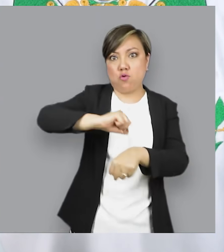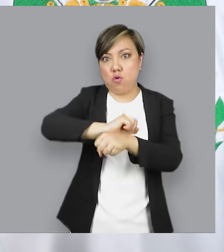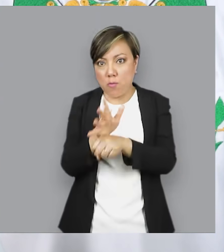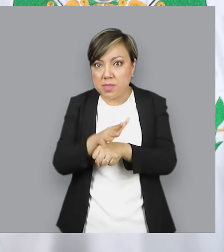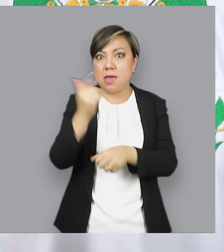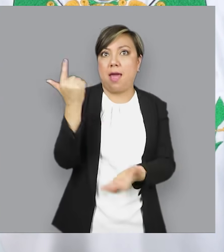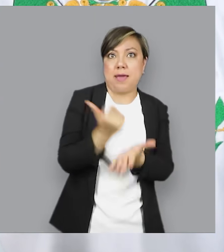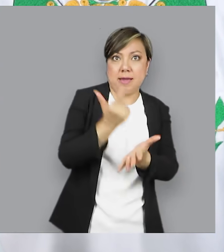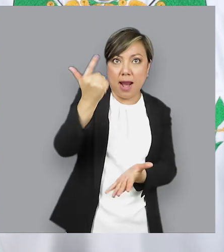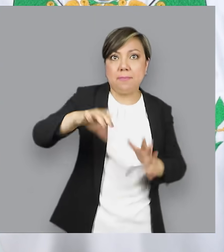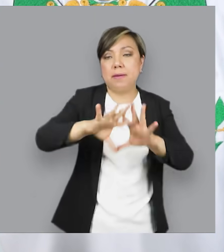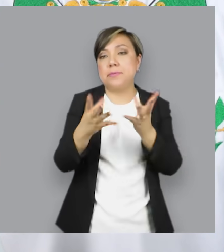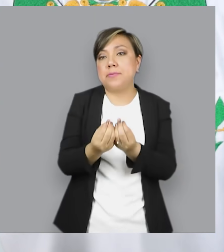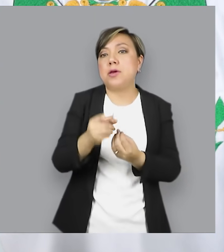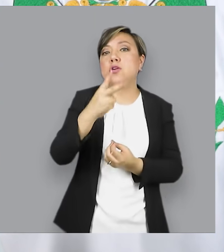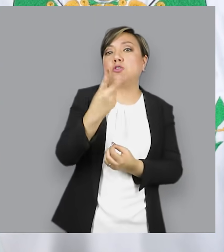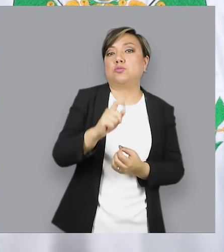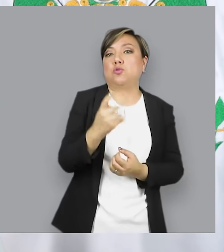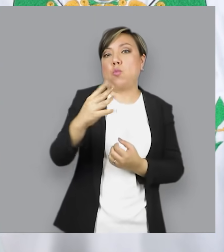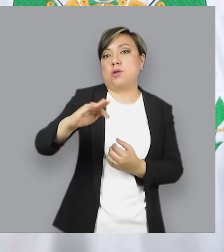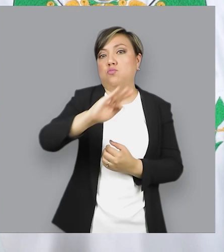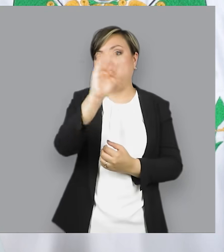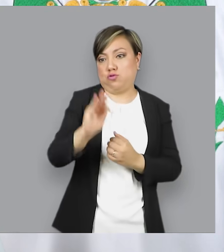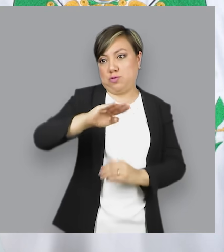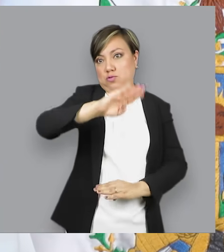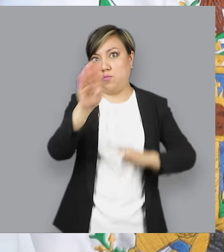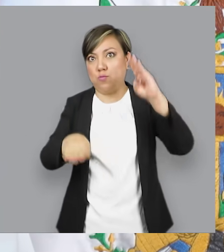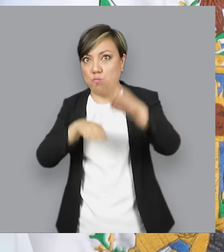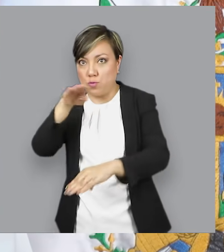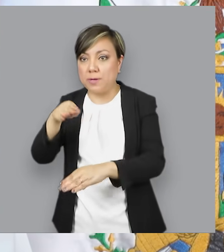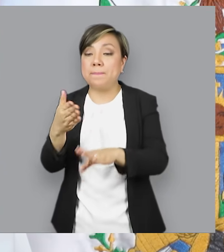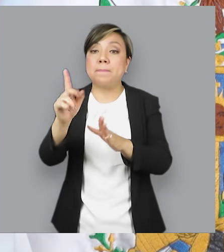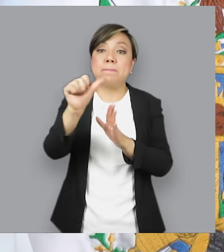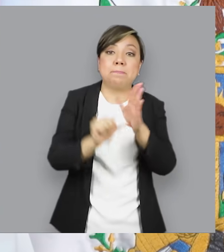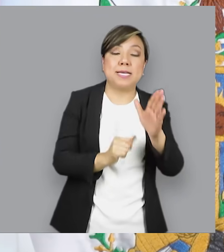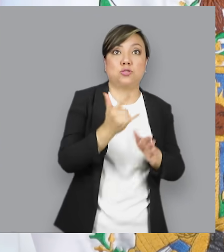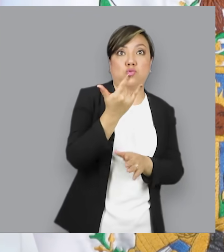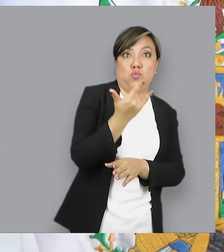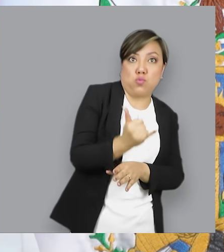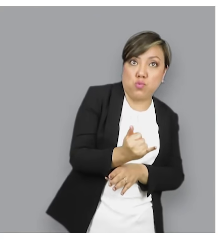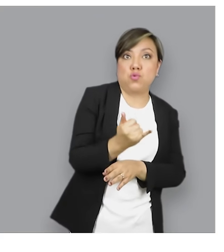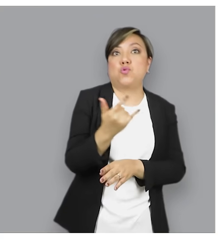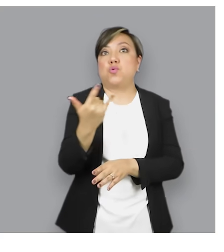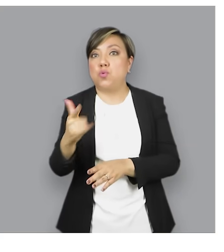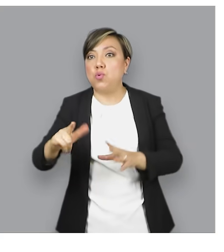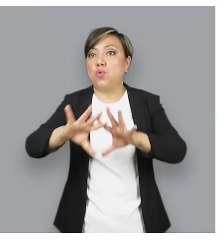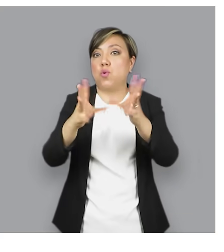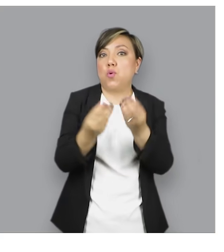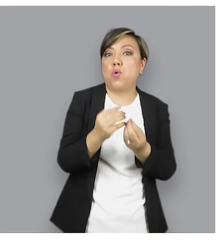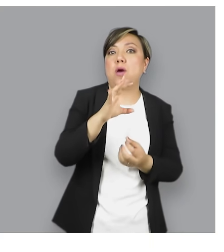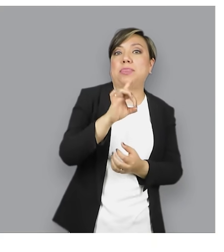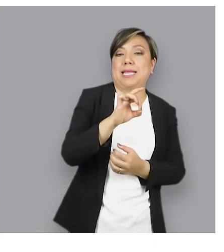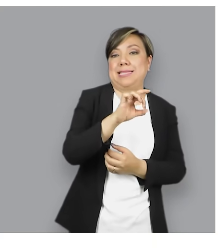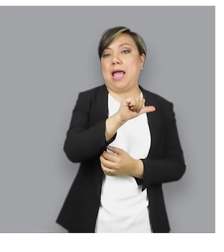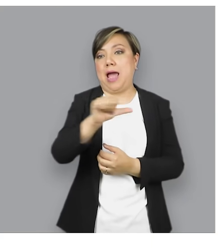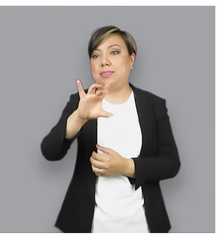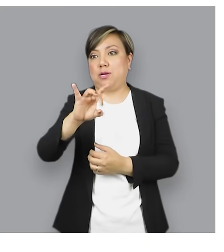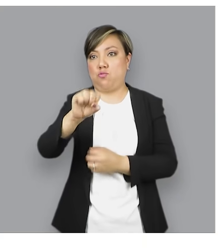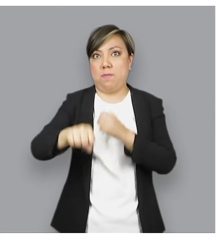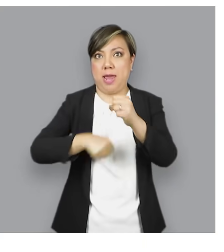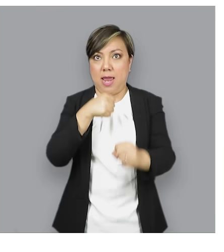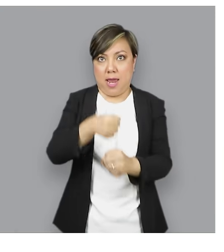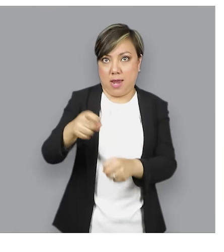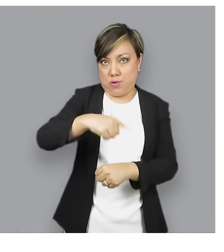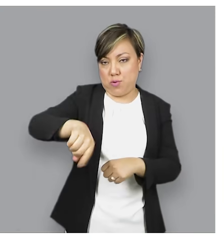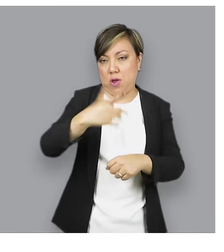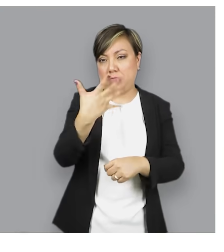.4% en defunciones dentro de este grupo de edad. Comparando junio con julio, el grupo de edad de los 30 a los 39 años